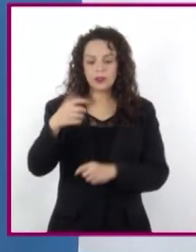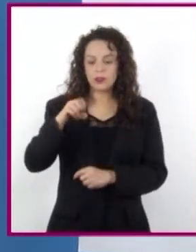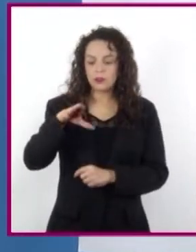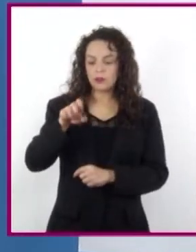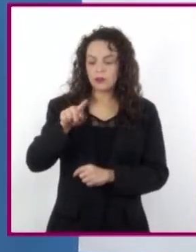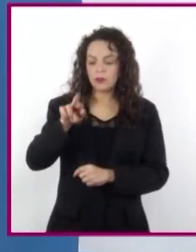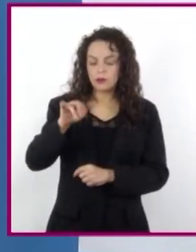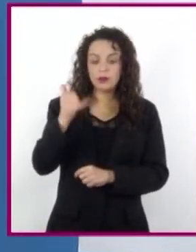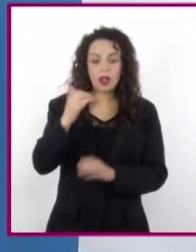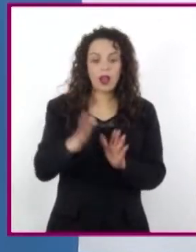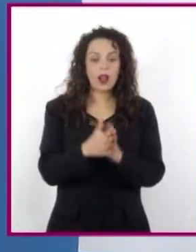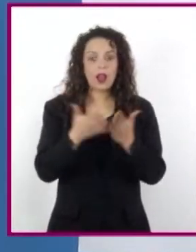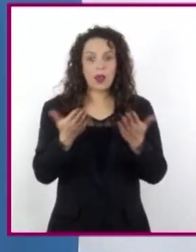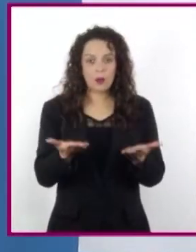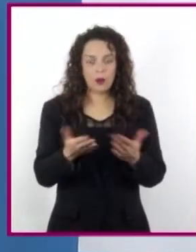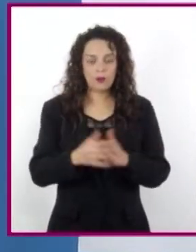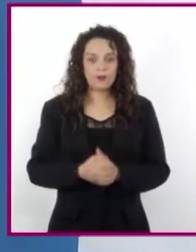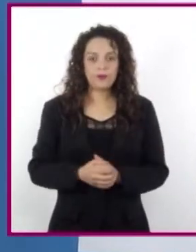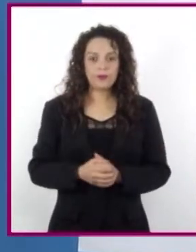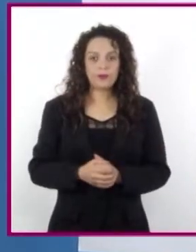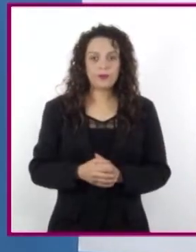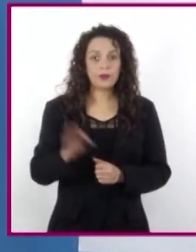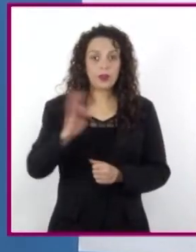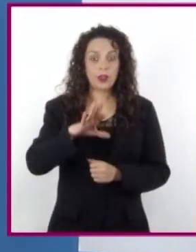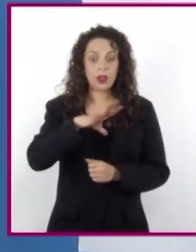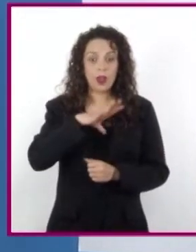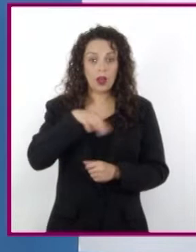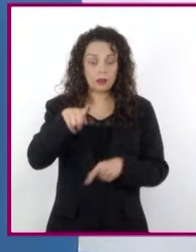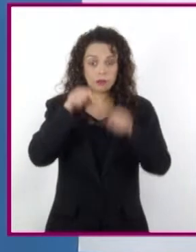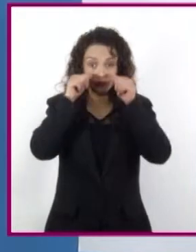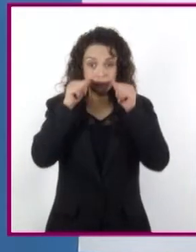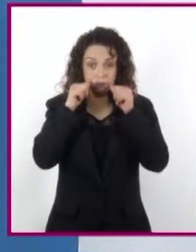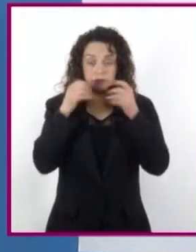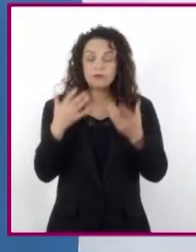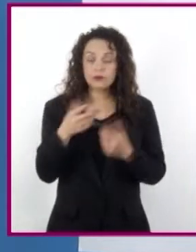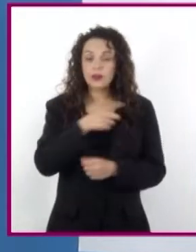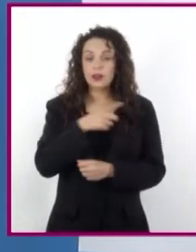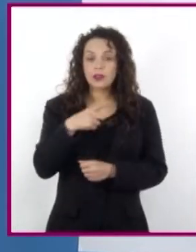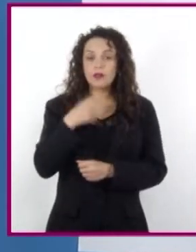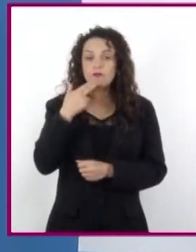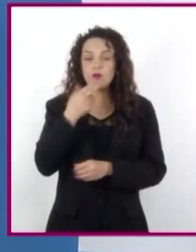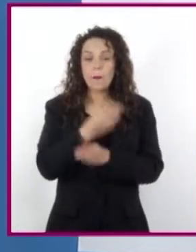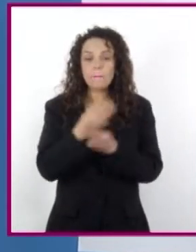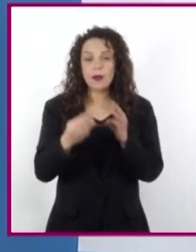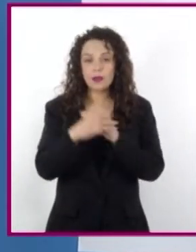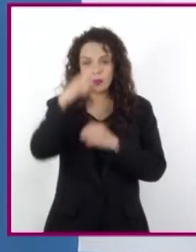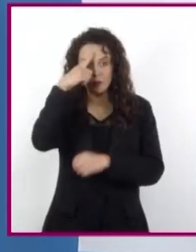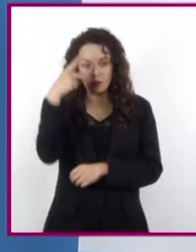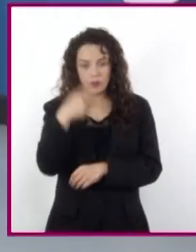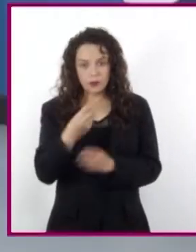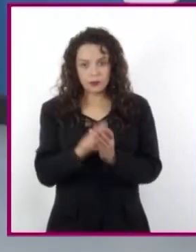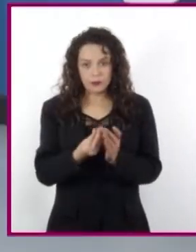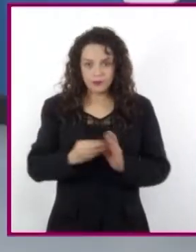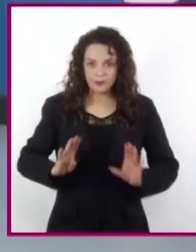texto. Si tienen discapacidad visual, preparen hojas Ledger, punzón y regleta.